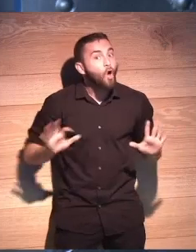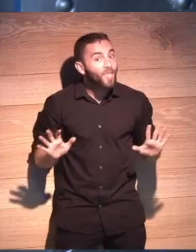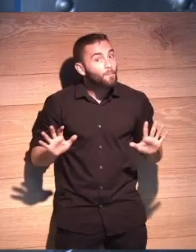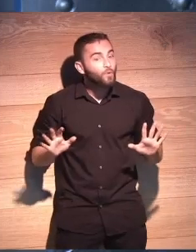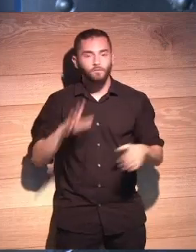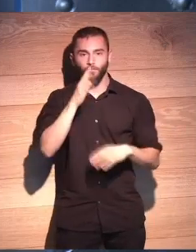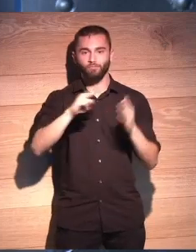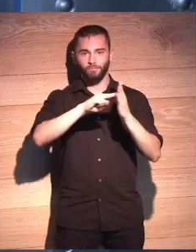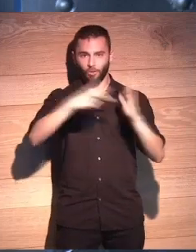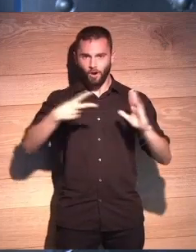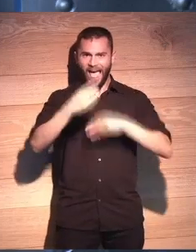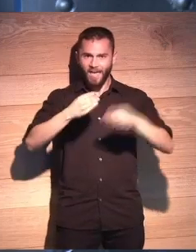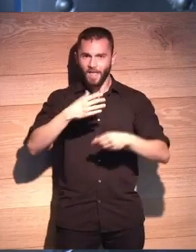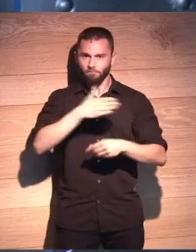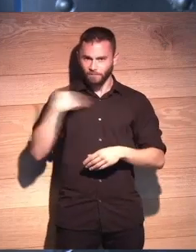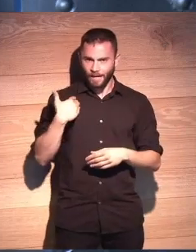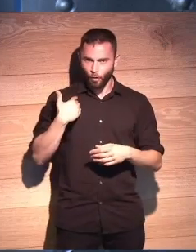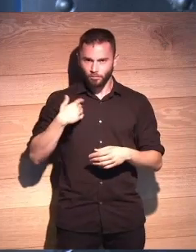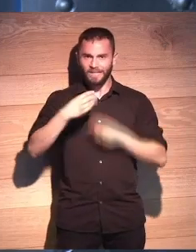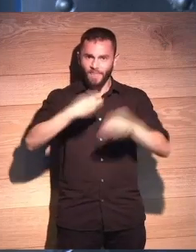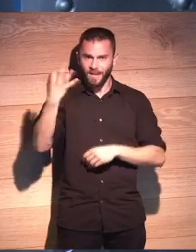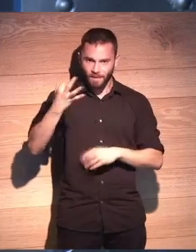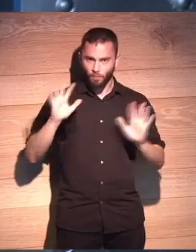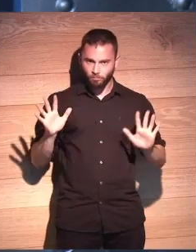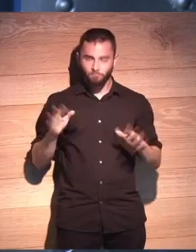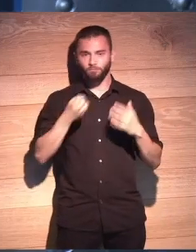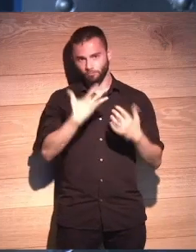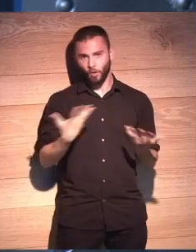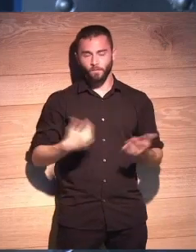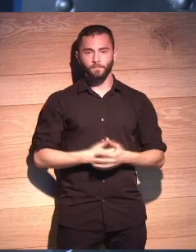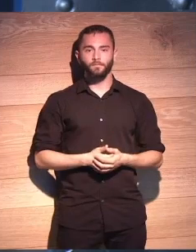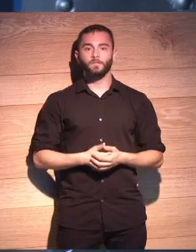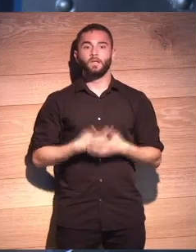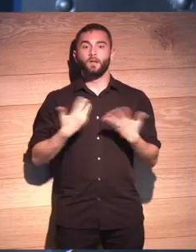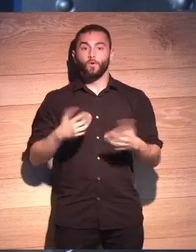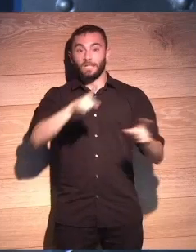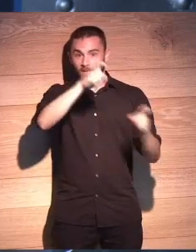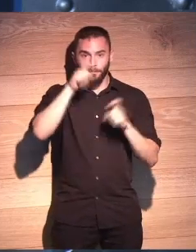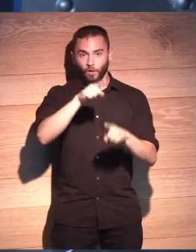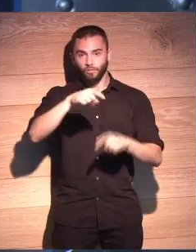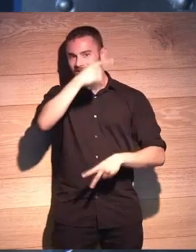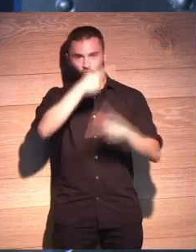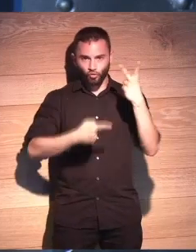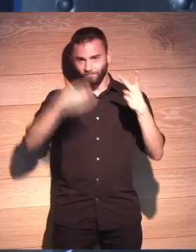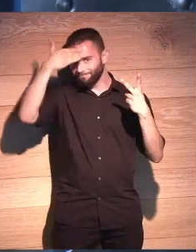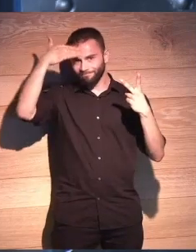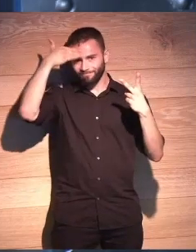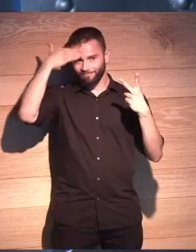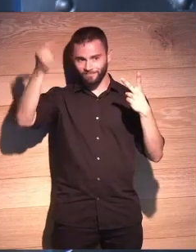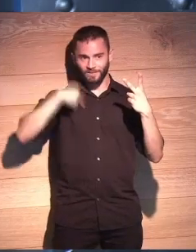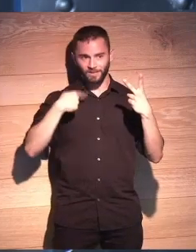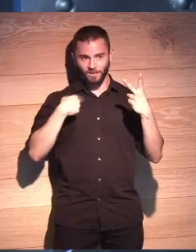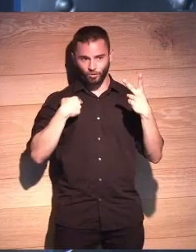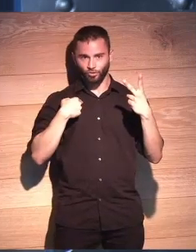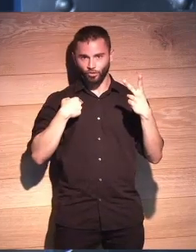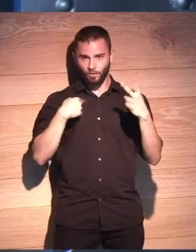tecnología, queremos hacerlo y debemos hacerlo. Bueno, pues esas son las dos grandes preguntas que yo me